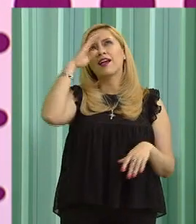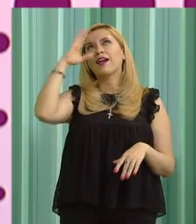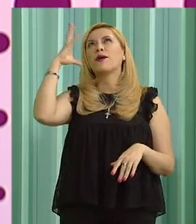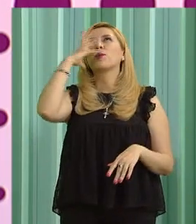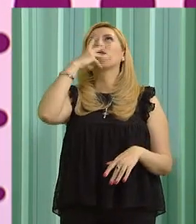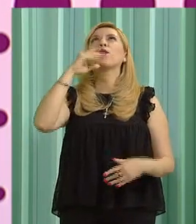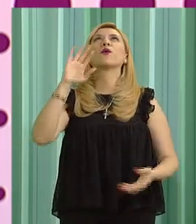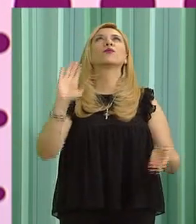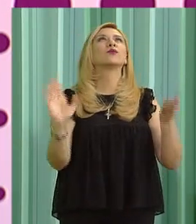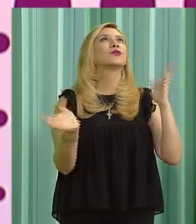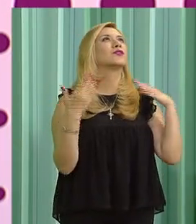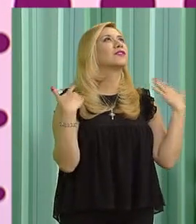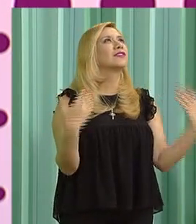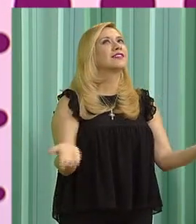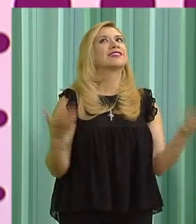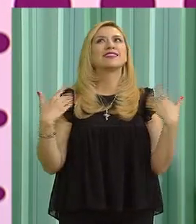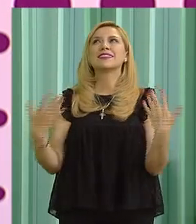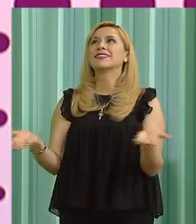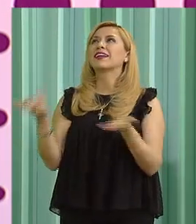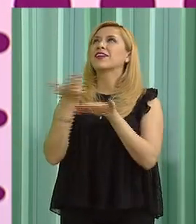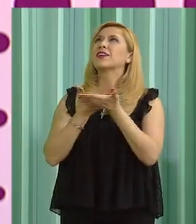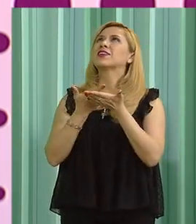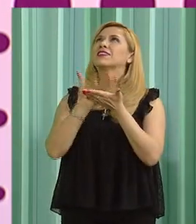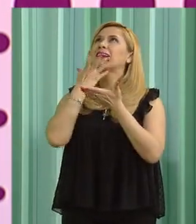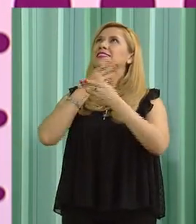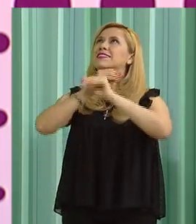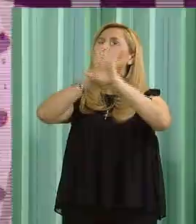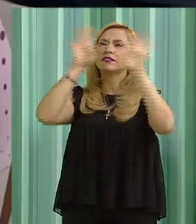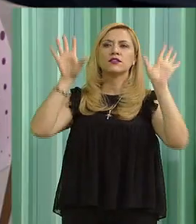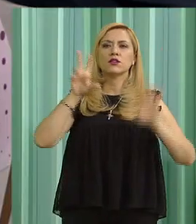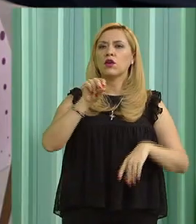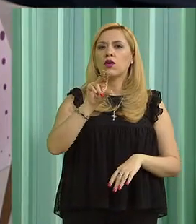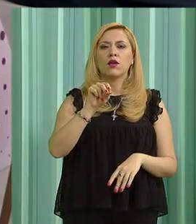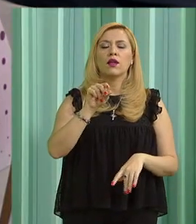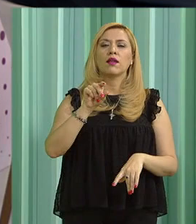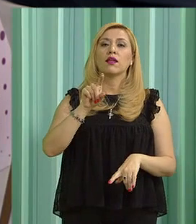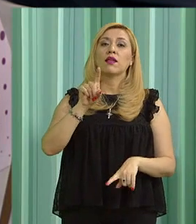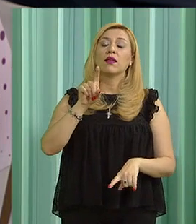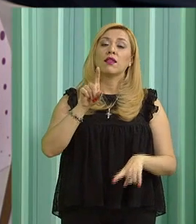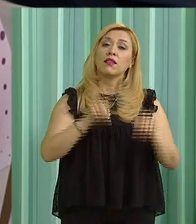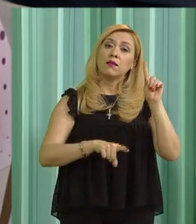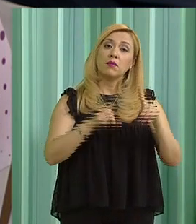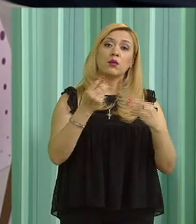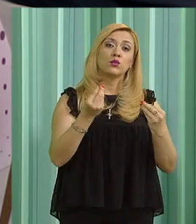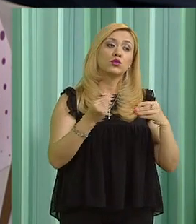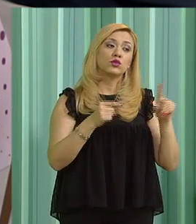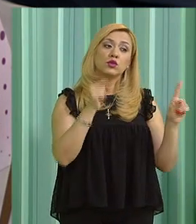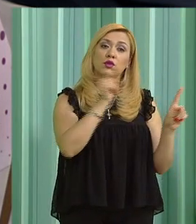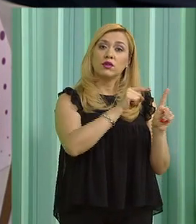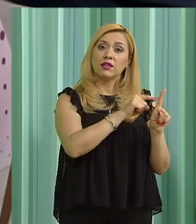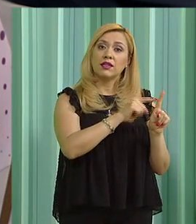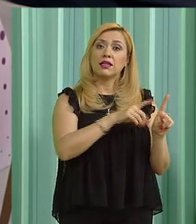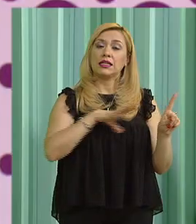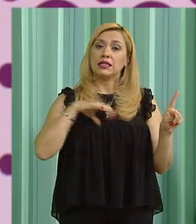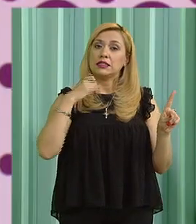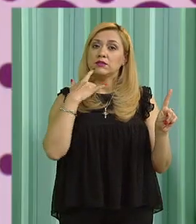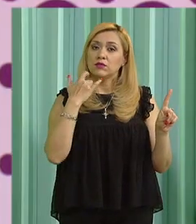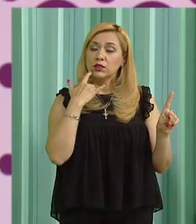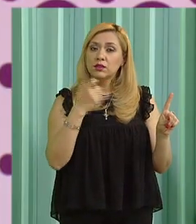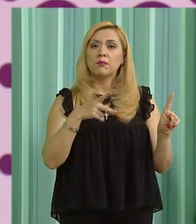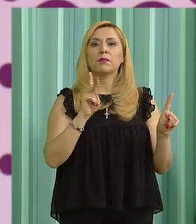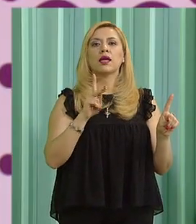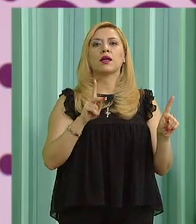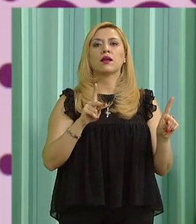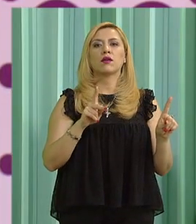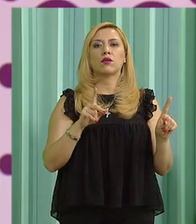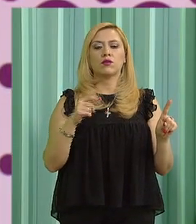ideal y todo va a ser mejor, no lo sé. Todo depende también mucho de ellos. Pero el que estemos